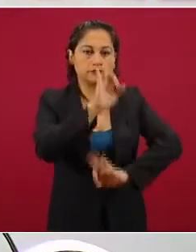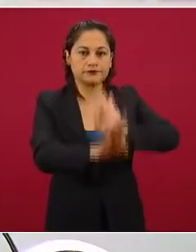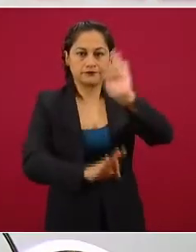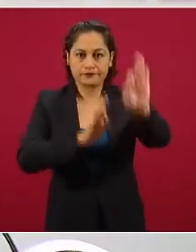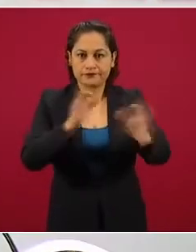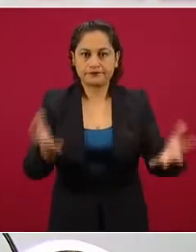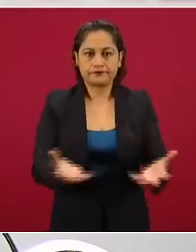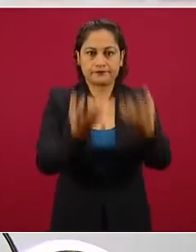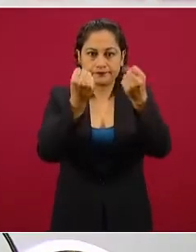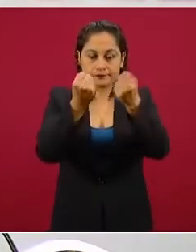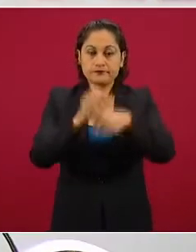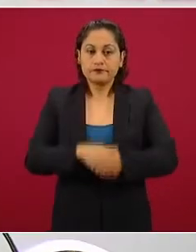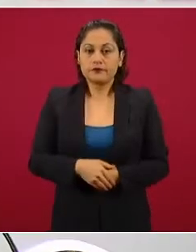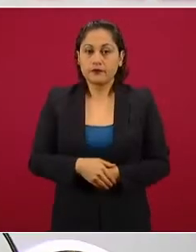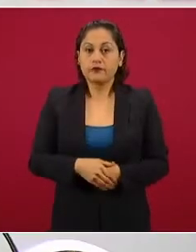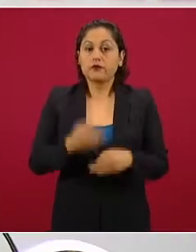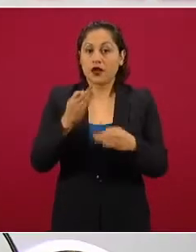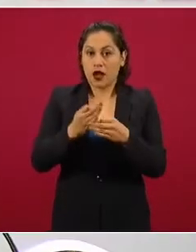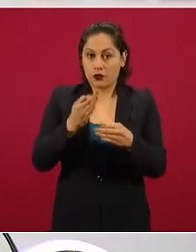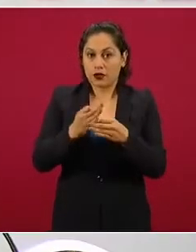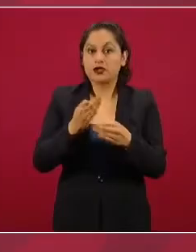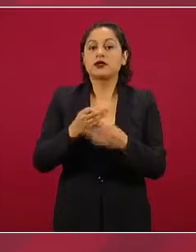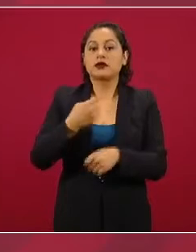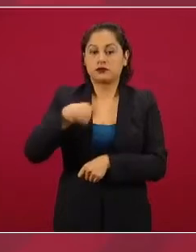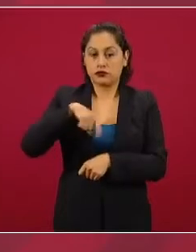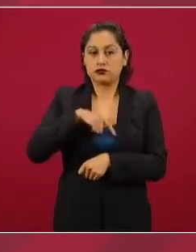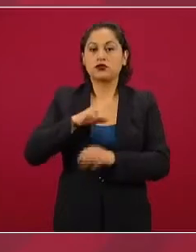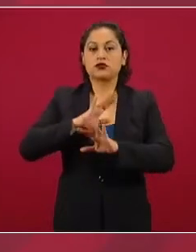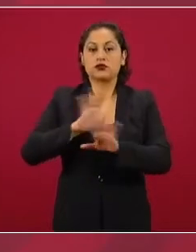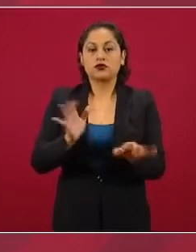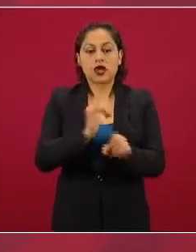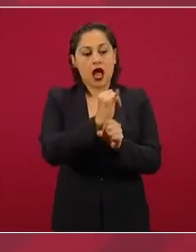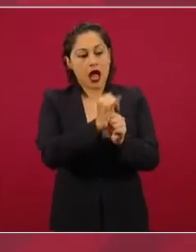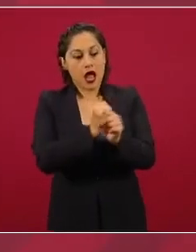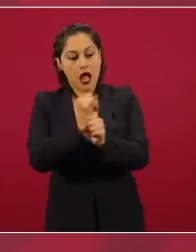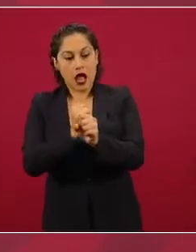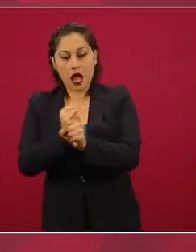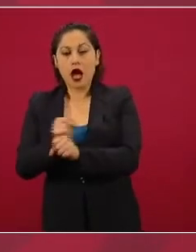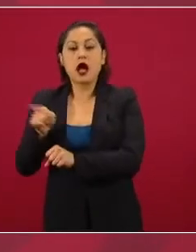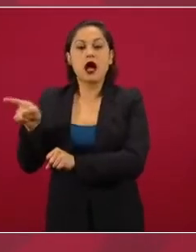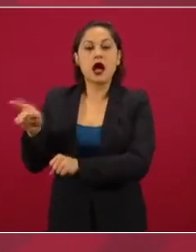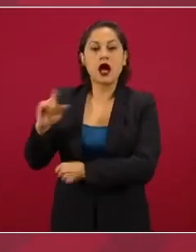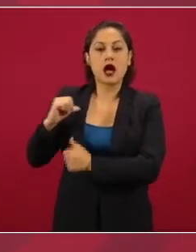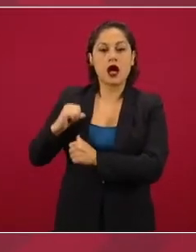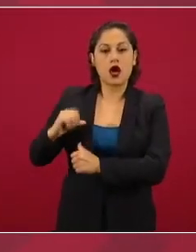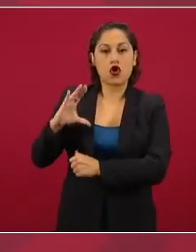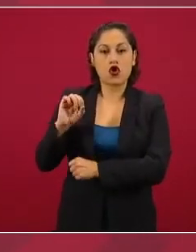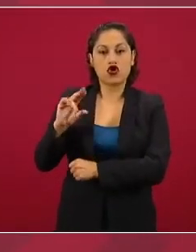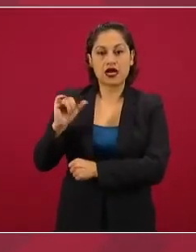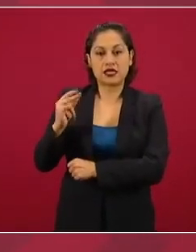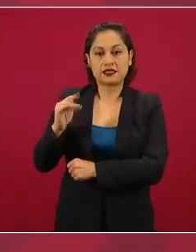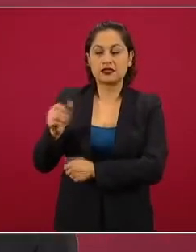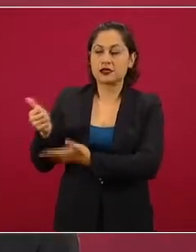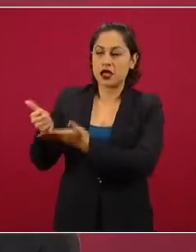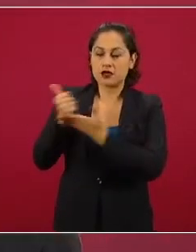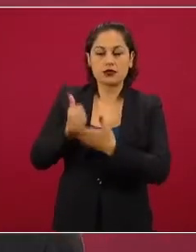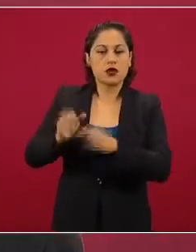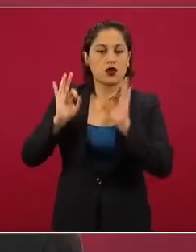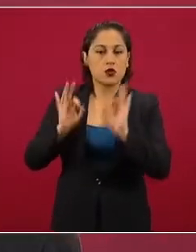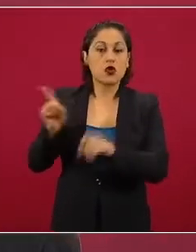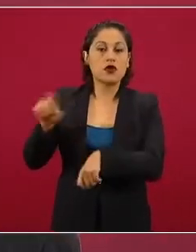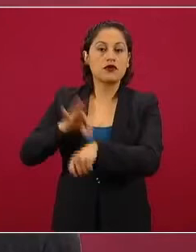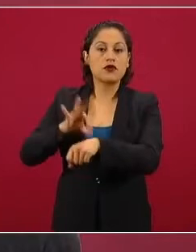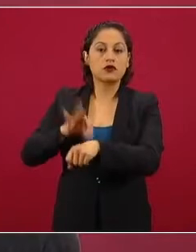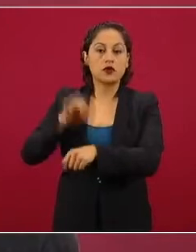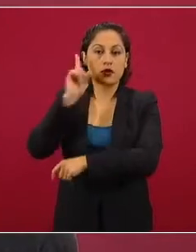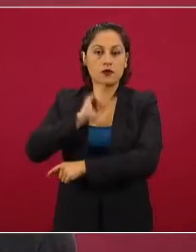este momento un análisis detallado al que nos ha ayudado también CONACYT, y se lo agradecemos como siempre a la doctora Álvarez Builla y a su